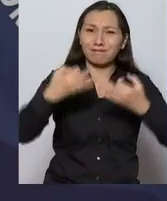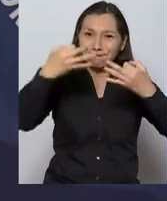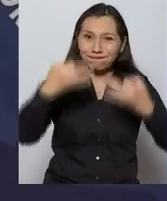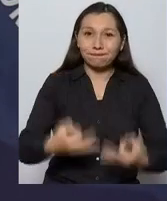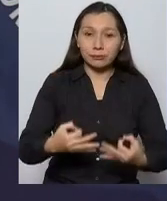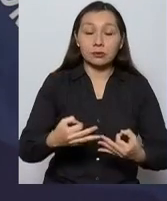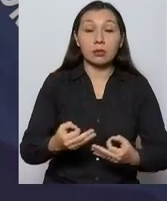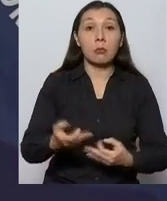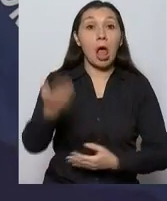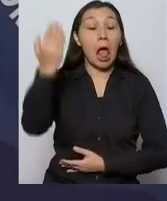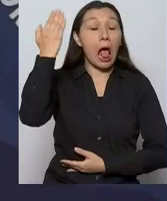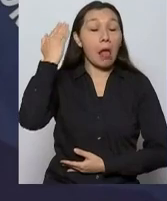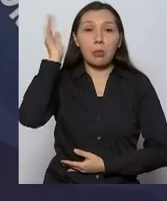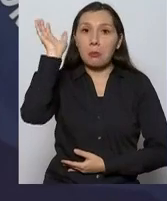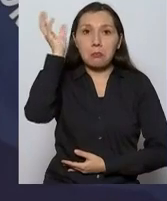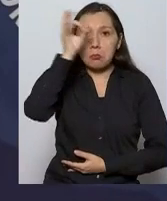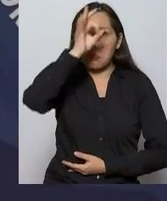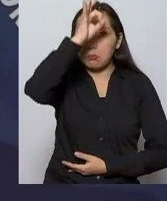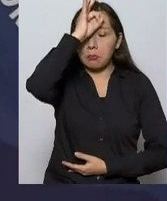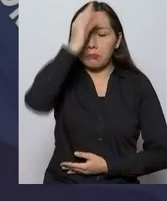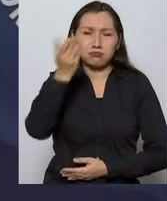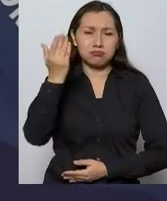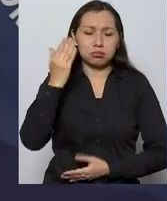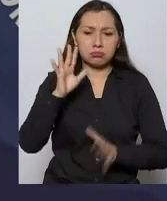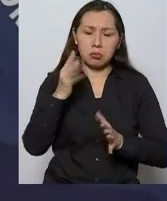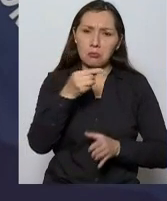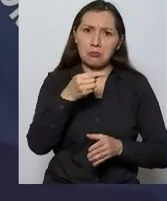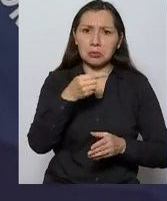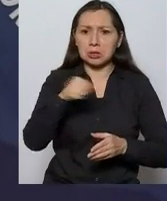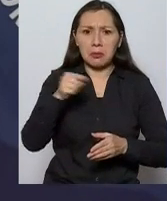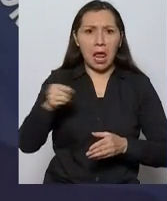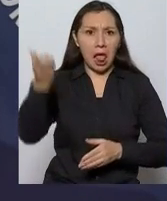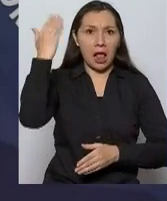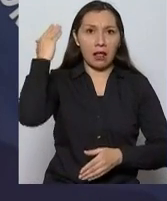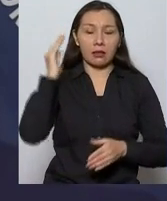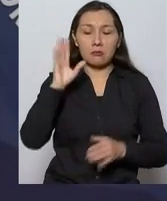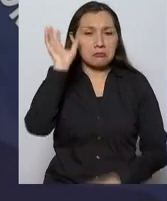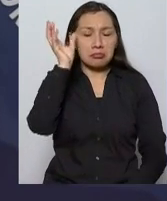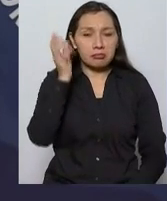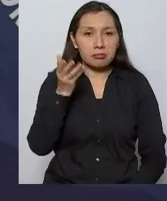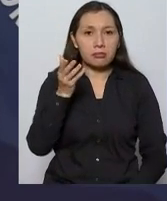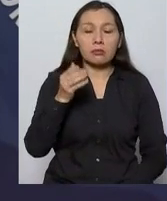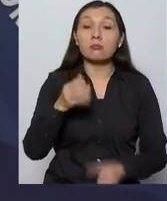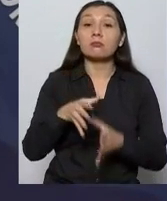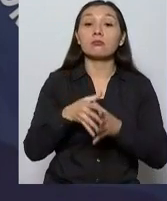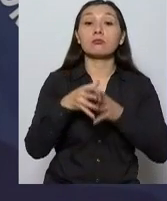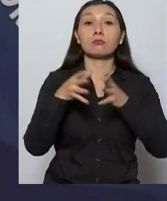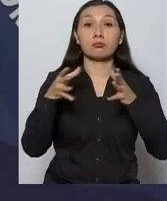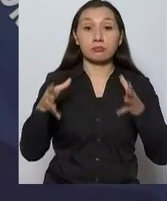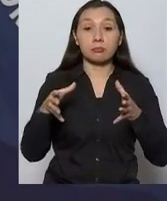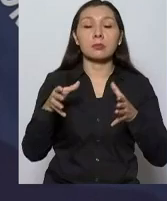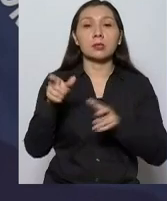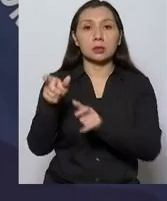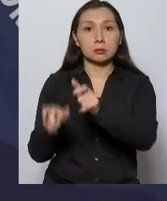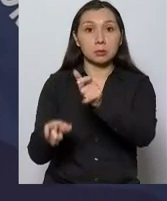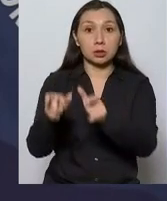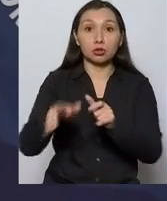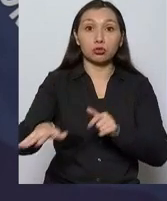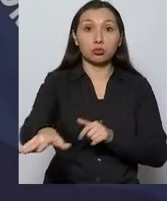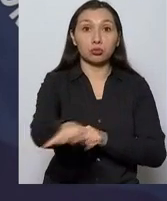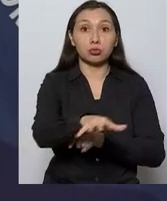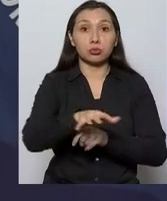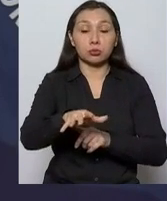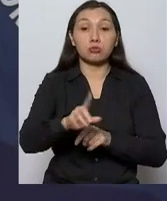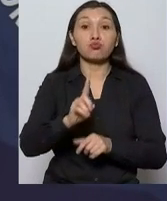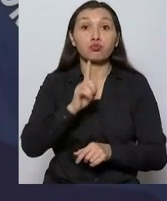evidente, pero era desconocido hace pocas semanas atrás, es que una gran proporción de las personas